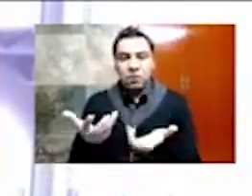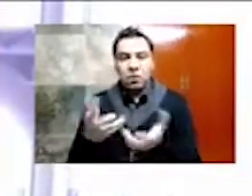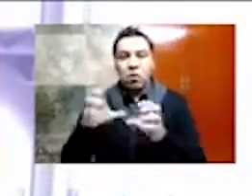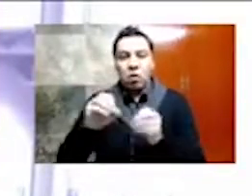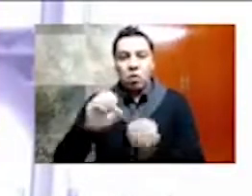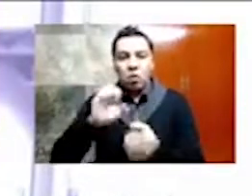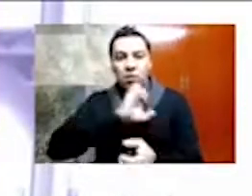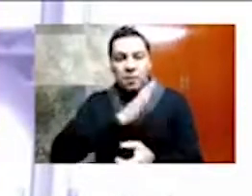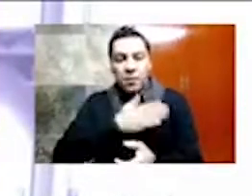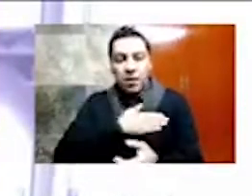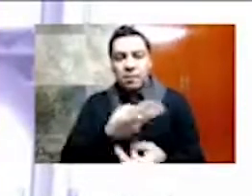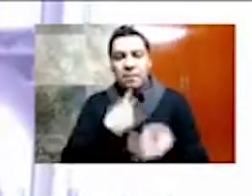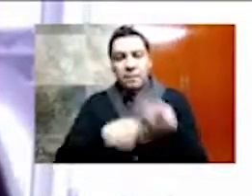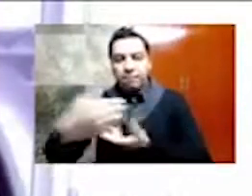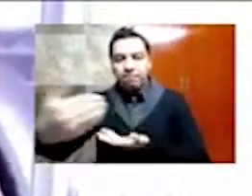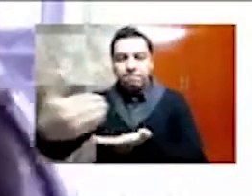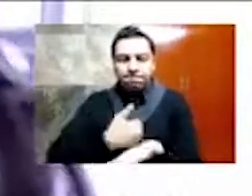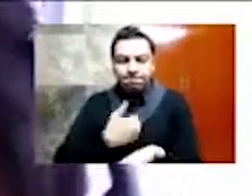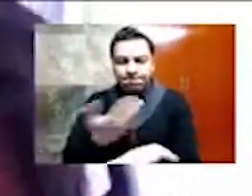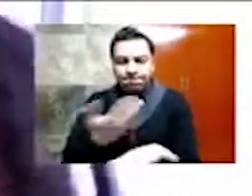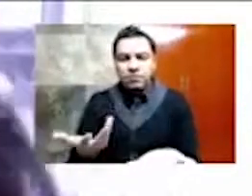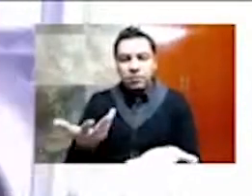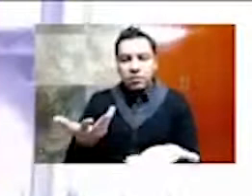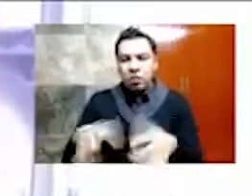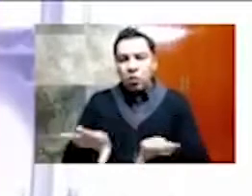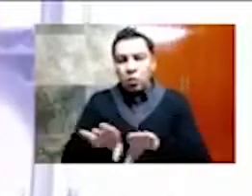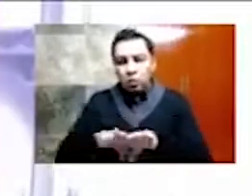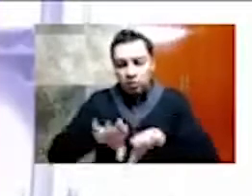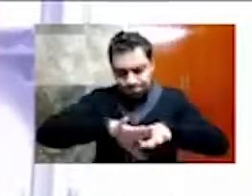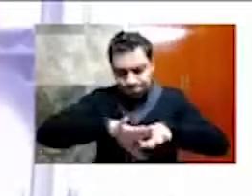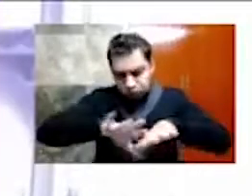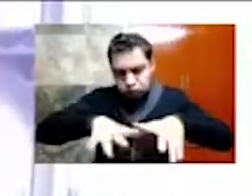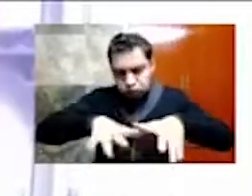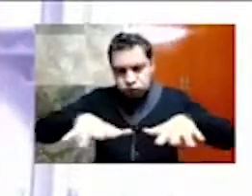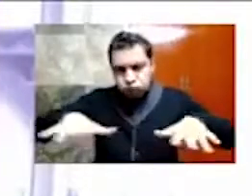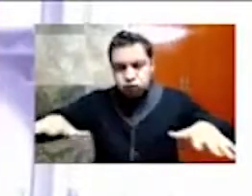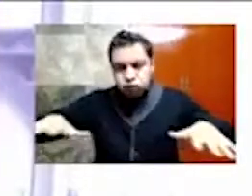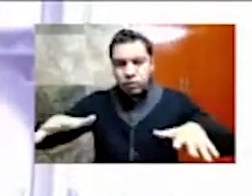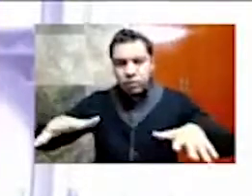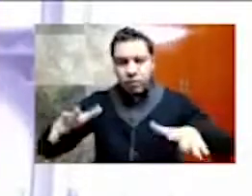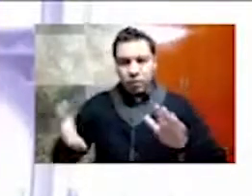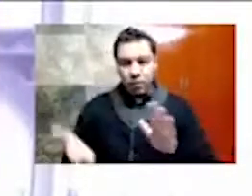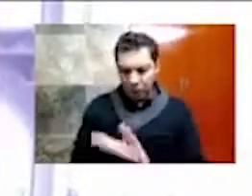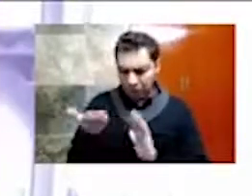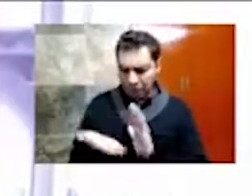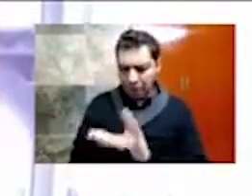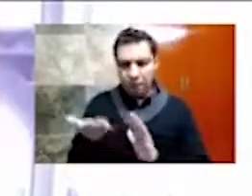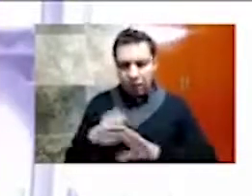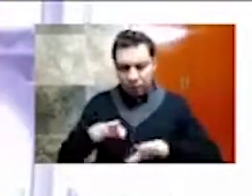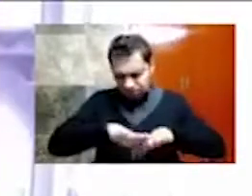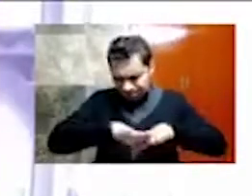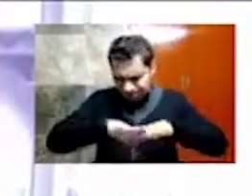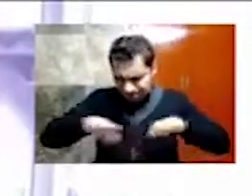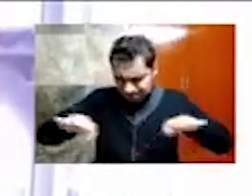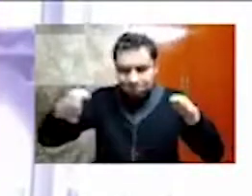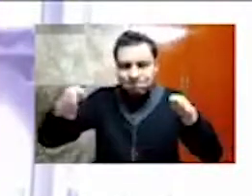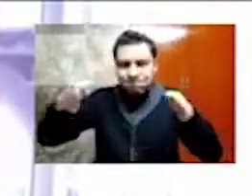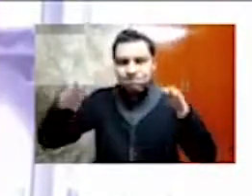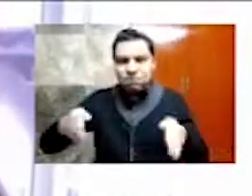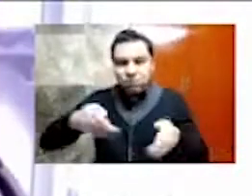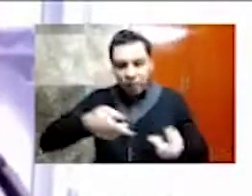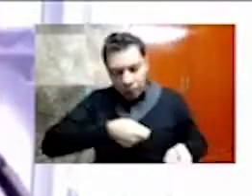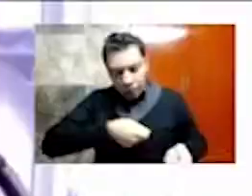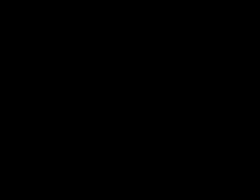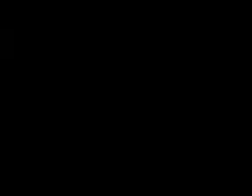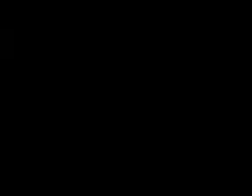la visión del doctor Eduardo Merlo, cronista de la ciudad de Puebla, quien nos mostró sus investigaciones acerca